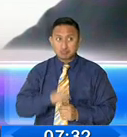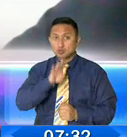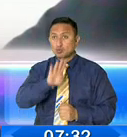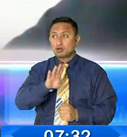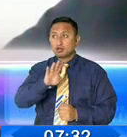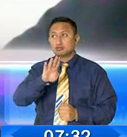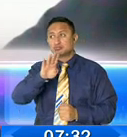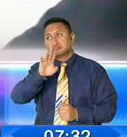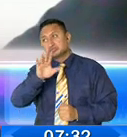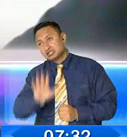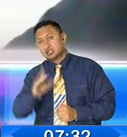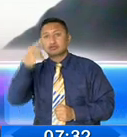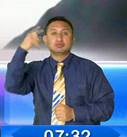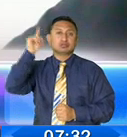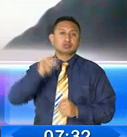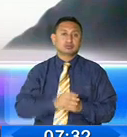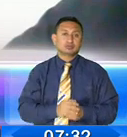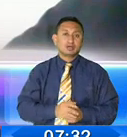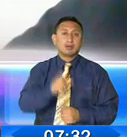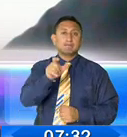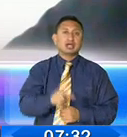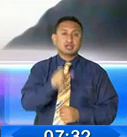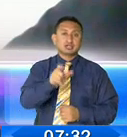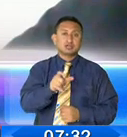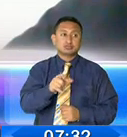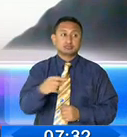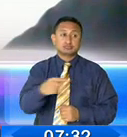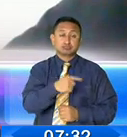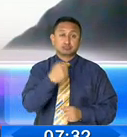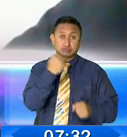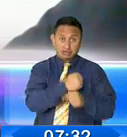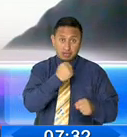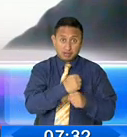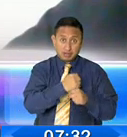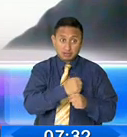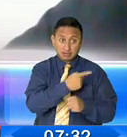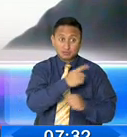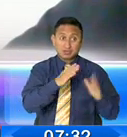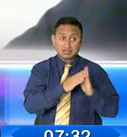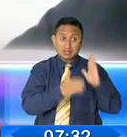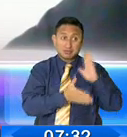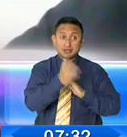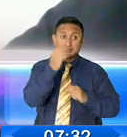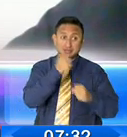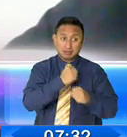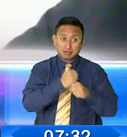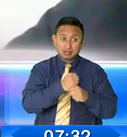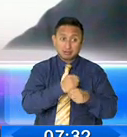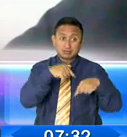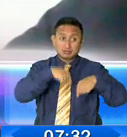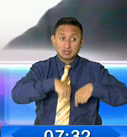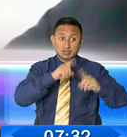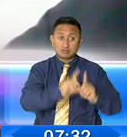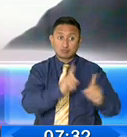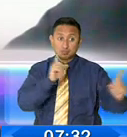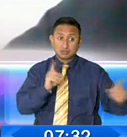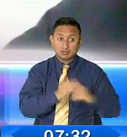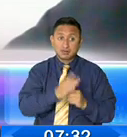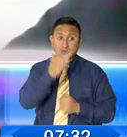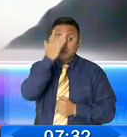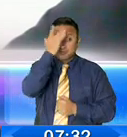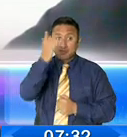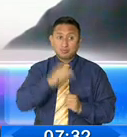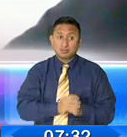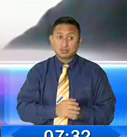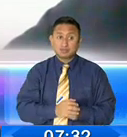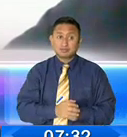pueda inmunizar a las personas económicamente activas que salen de sus casas, que no pueden mantener distancia porque estamos